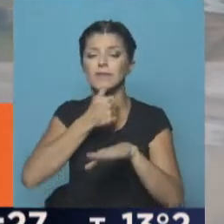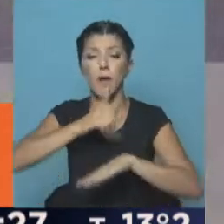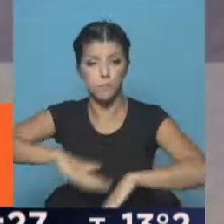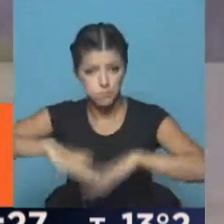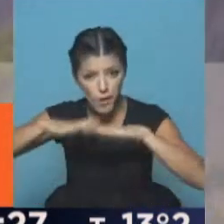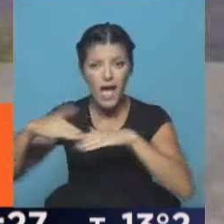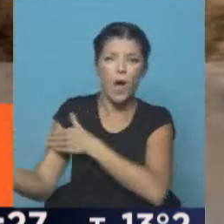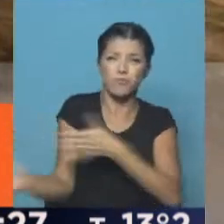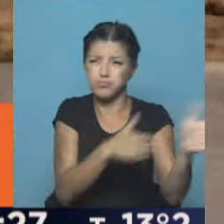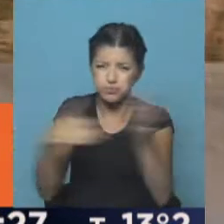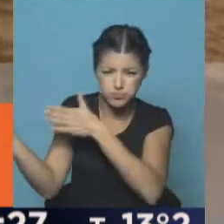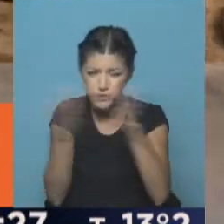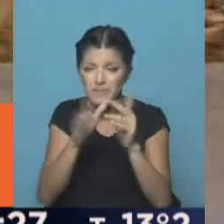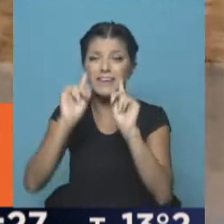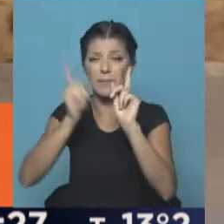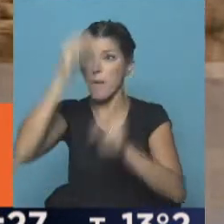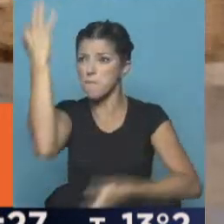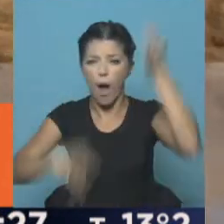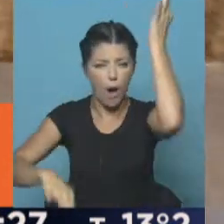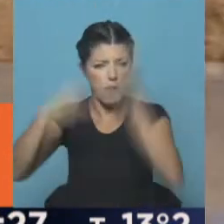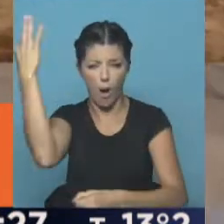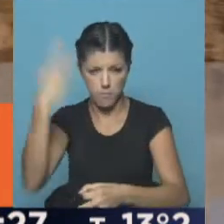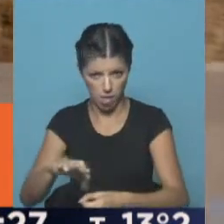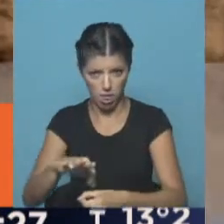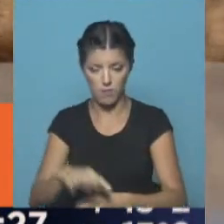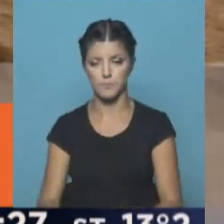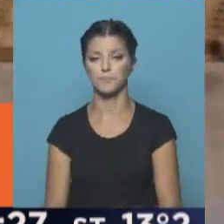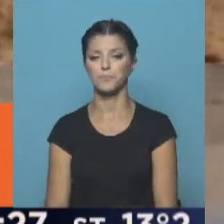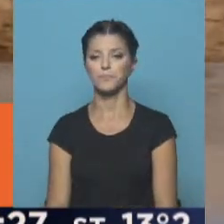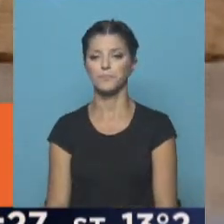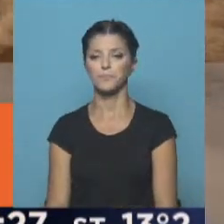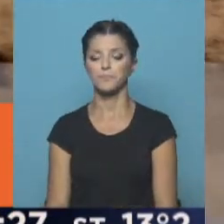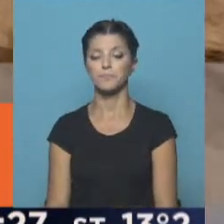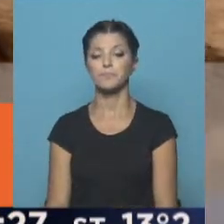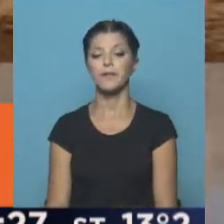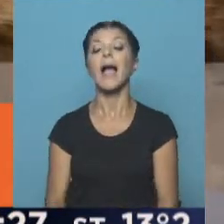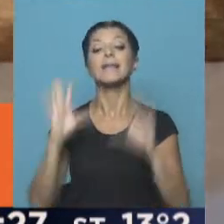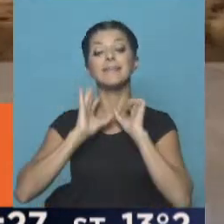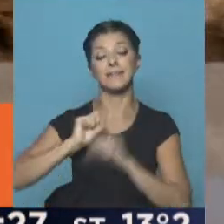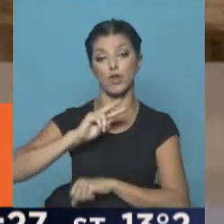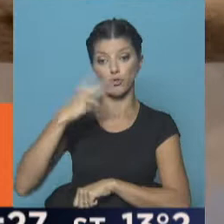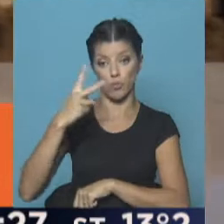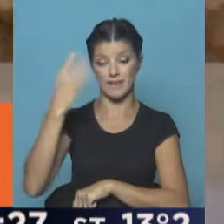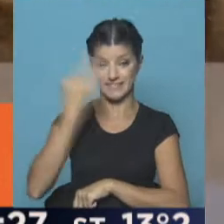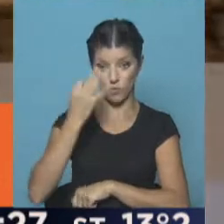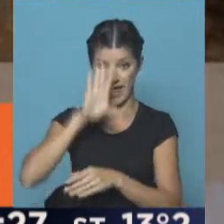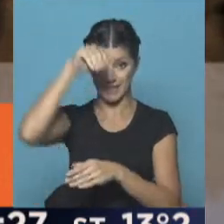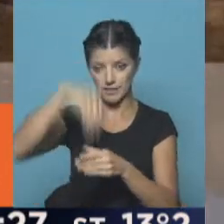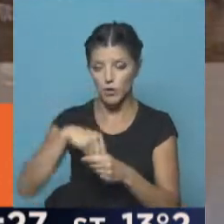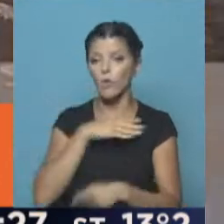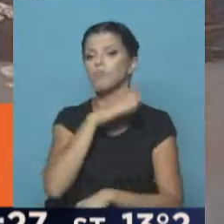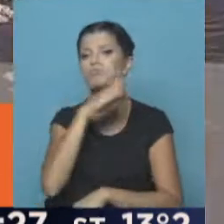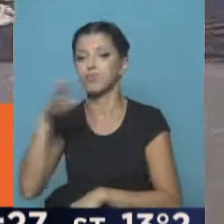inundaciones, vientos, huracanados y hasta granizo en las últimas jornadas. El subsecretario de Seguridad Interior, Juan Carlos Morán, recorrió las